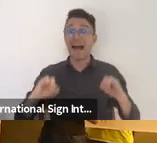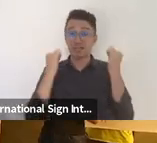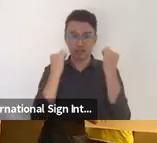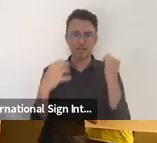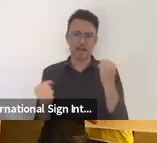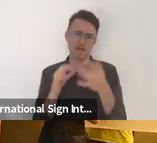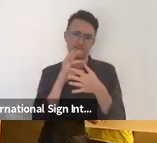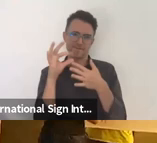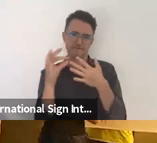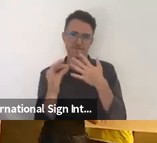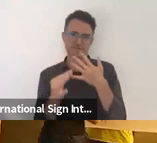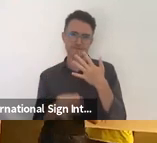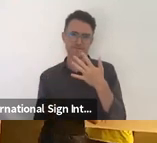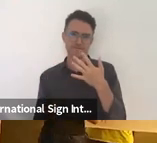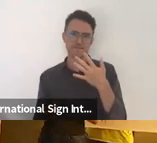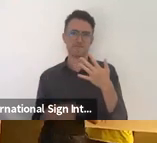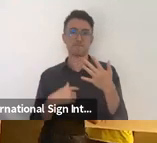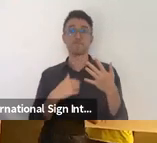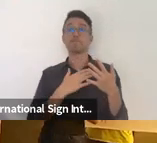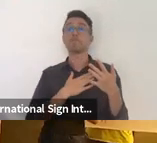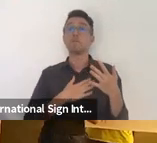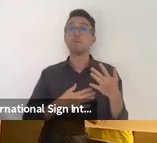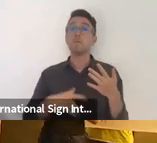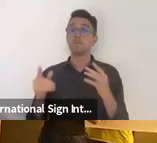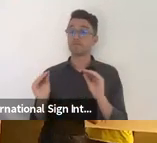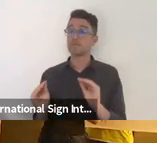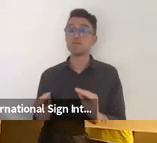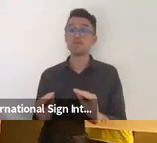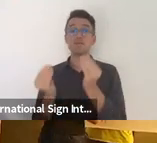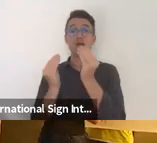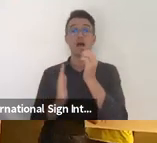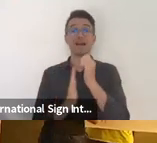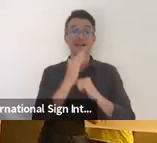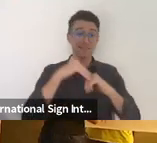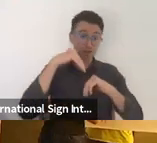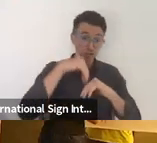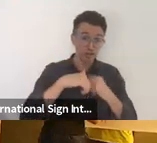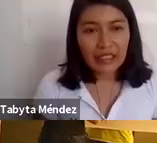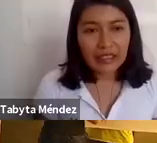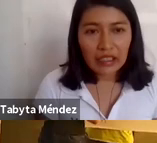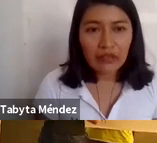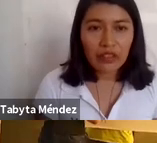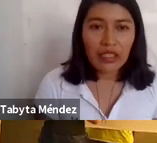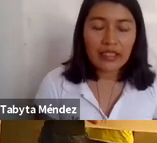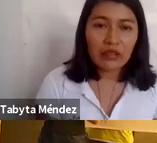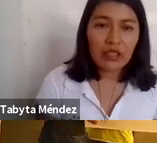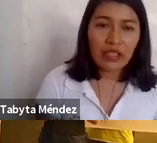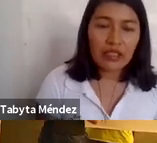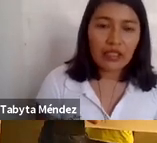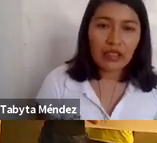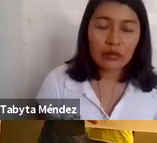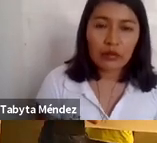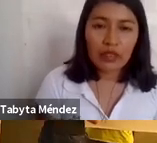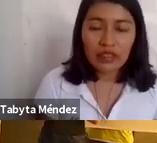jóvenes indígenas afrobolivianos urbanos. También apostamos a rescatar y fortalecer